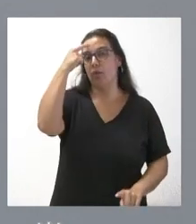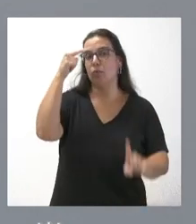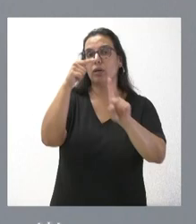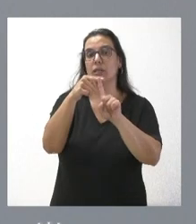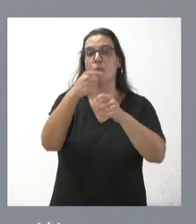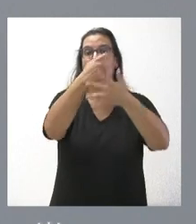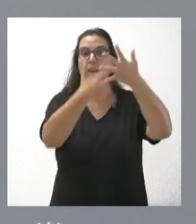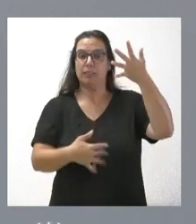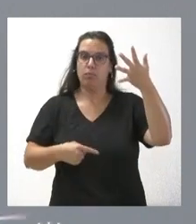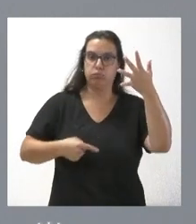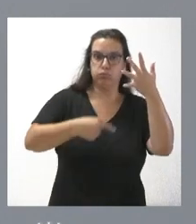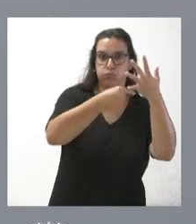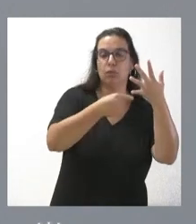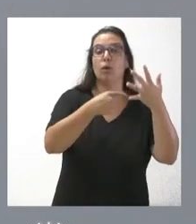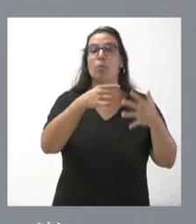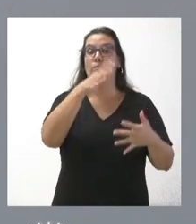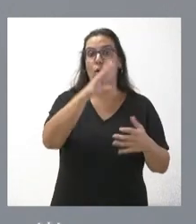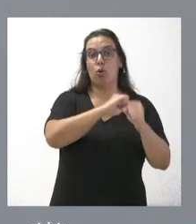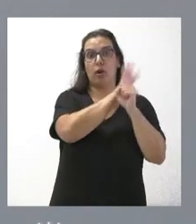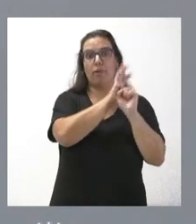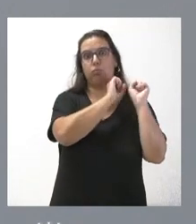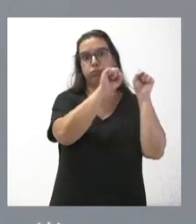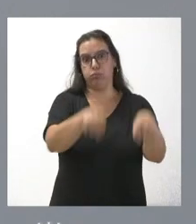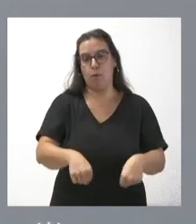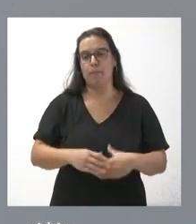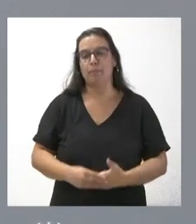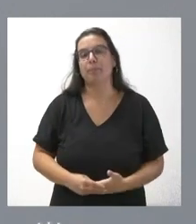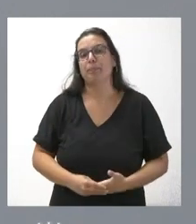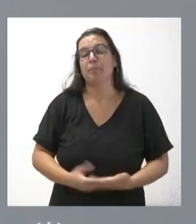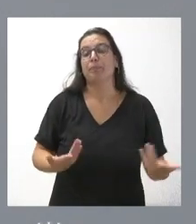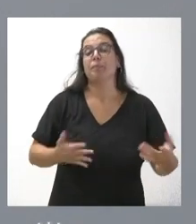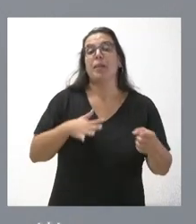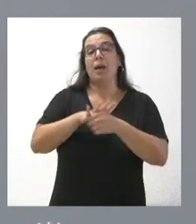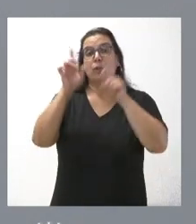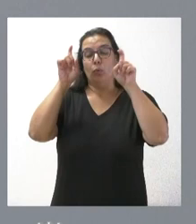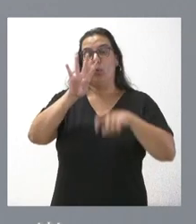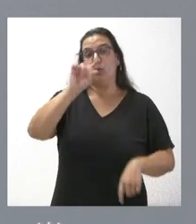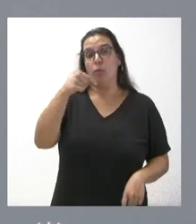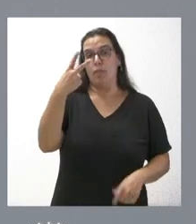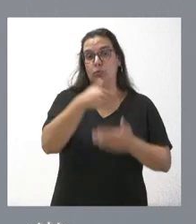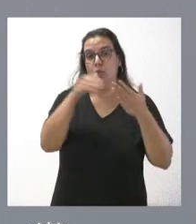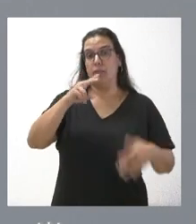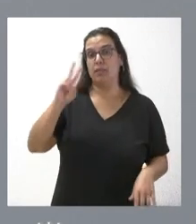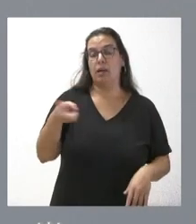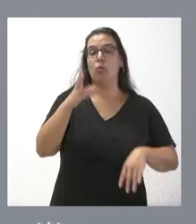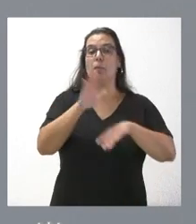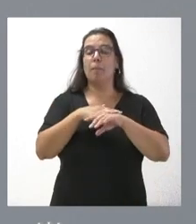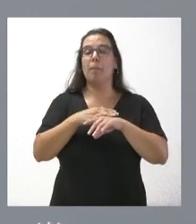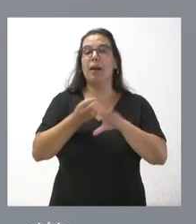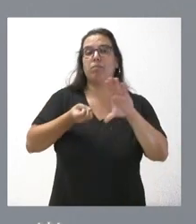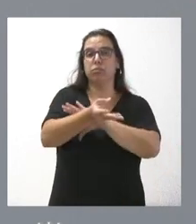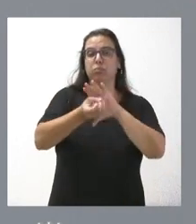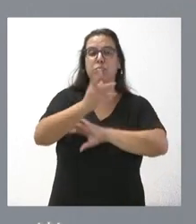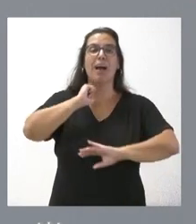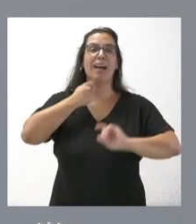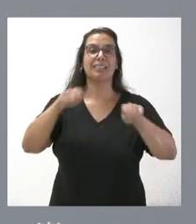la lista de espera tras la pandemia. Ya en el ámbito de educación, 4,2 millones de euros para suministro de gas natural en